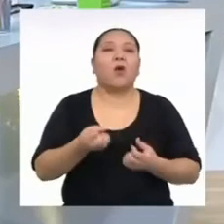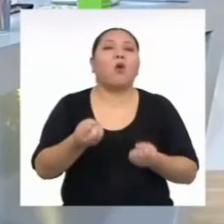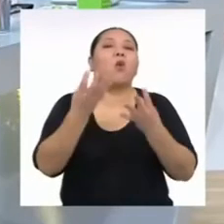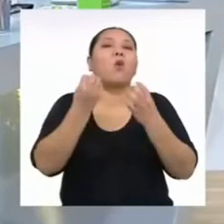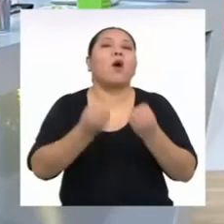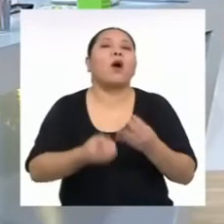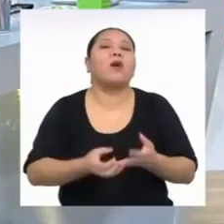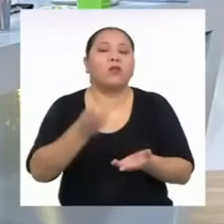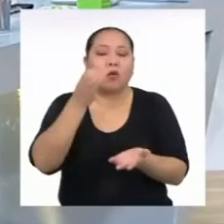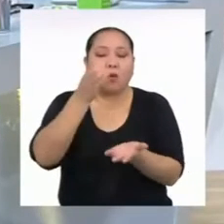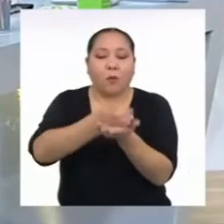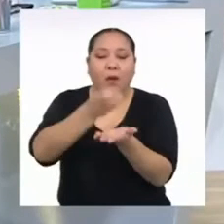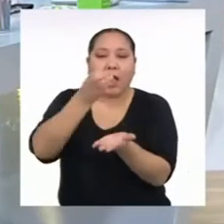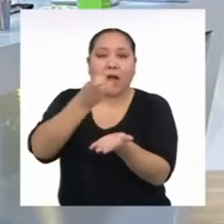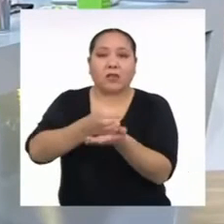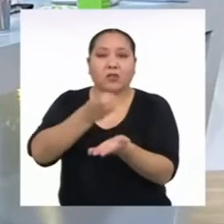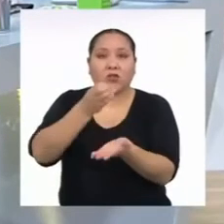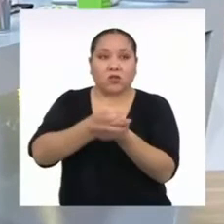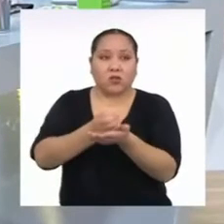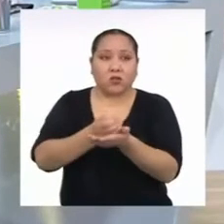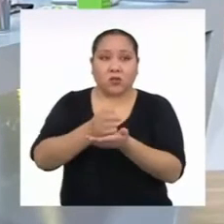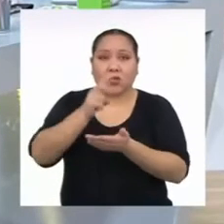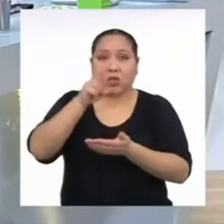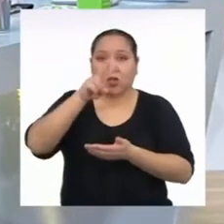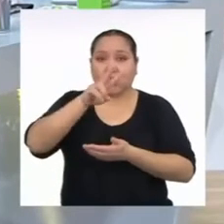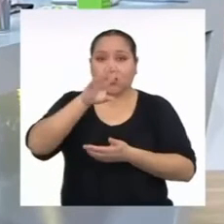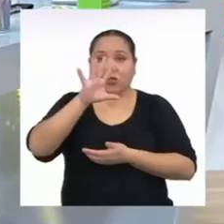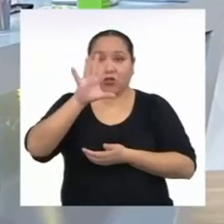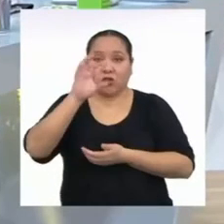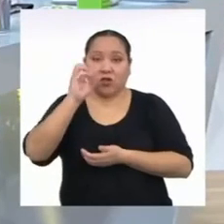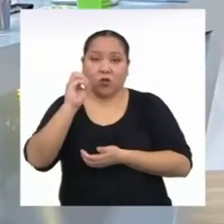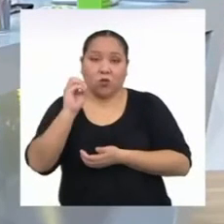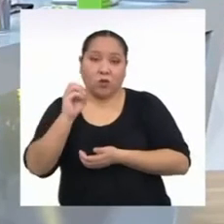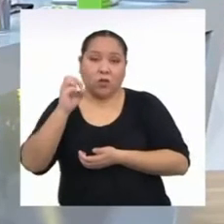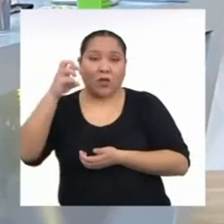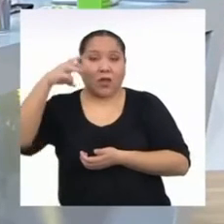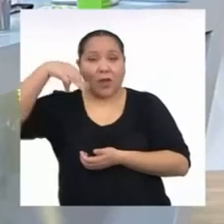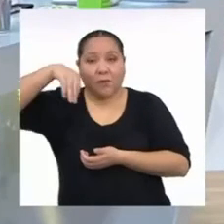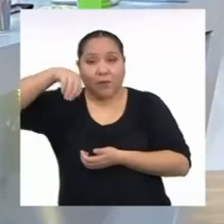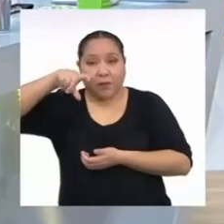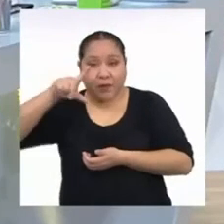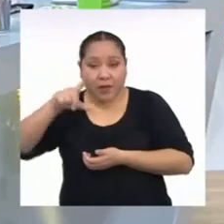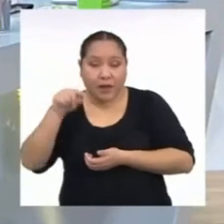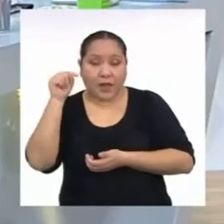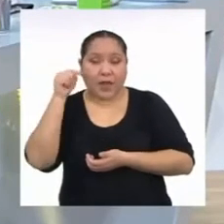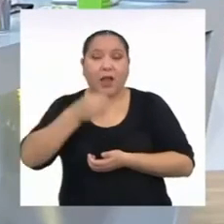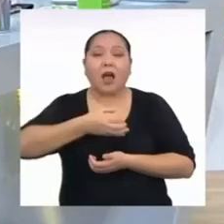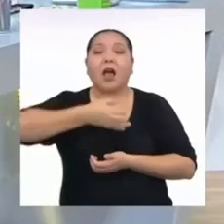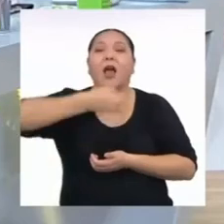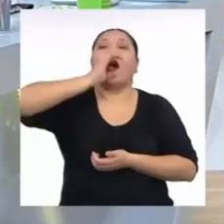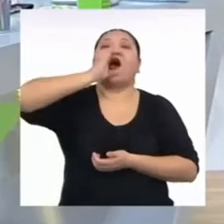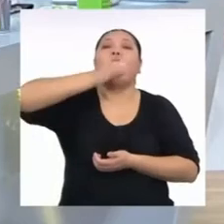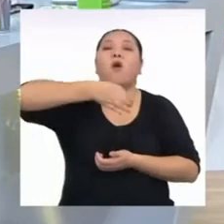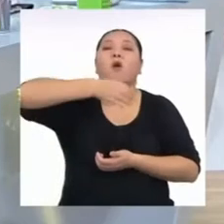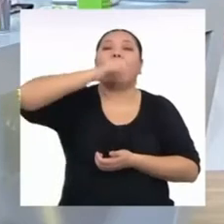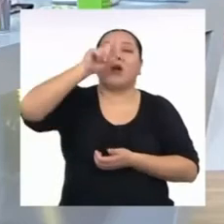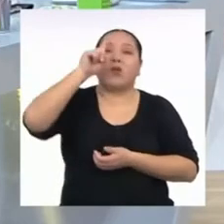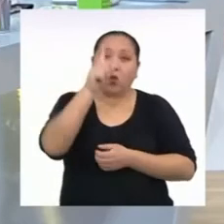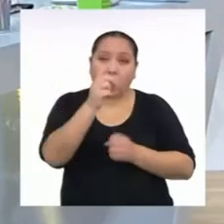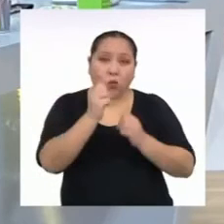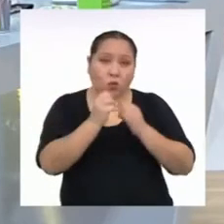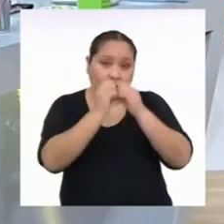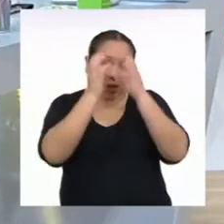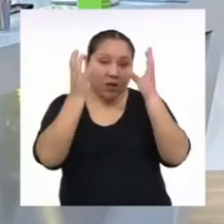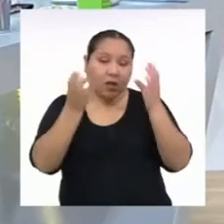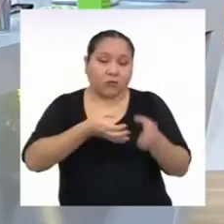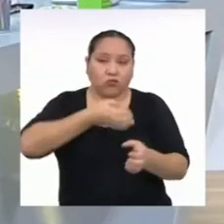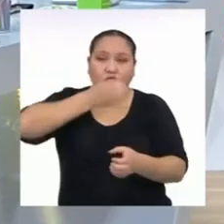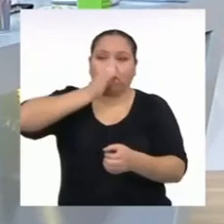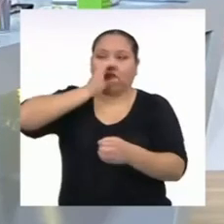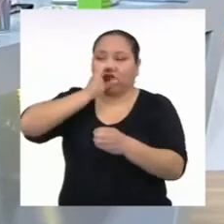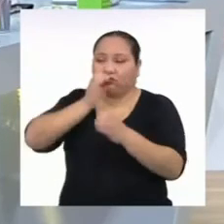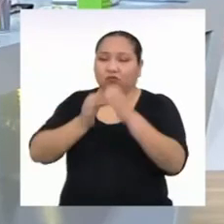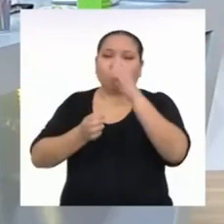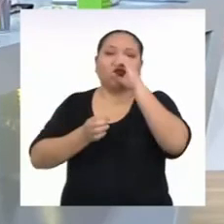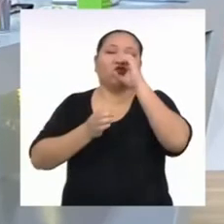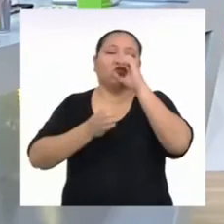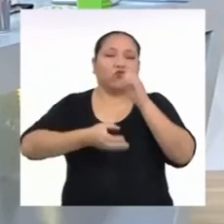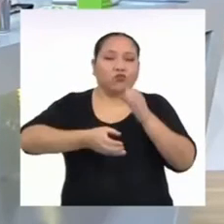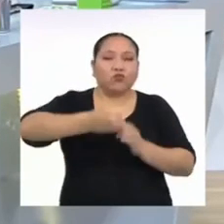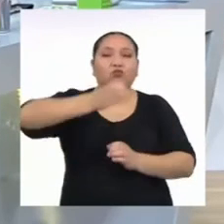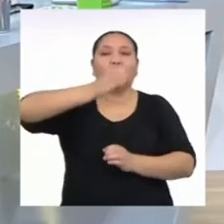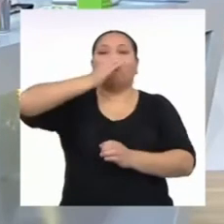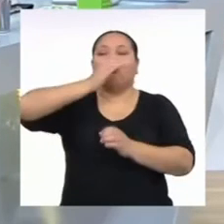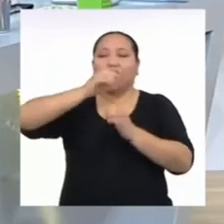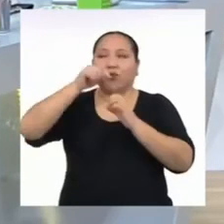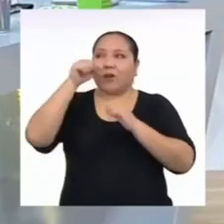¿cuántos vasos de 250 mililitros de agua bebes al día? Para ello, creo que deberíamos